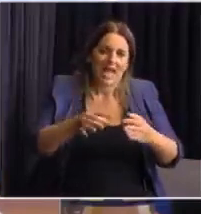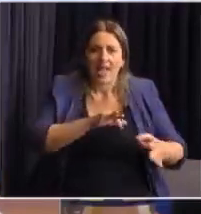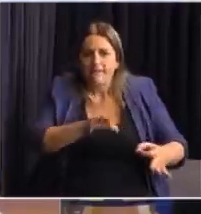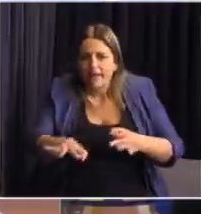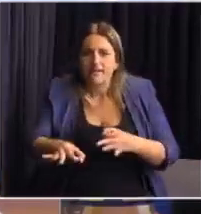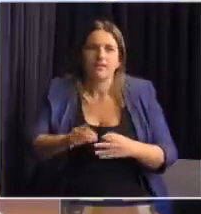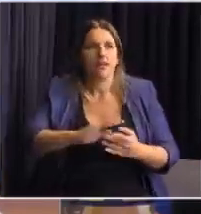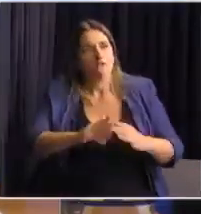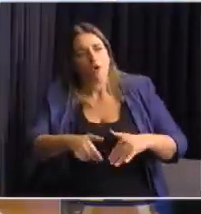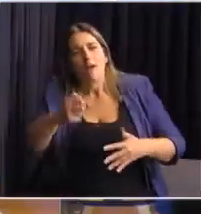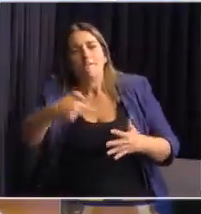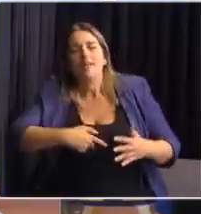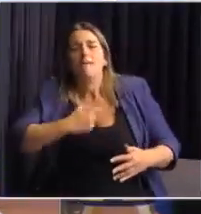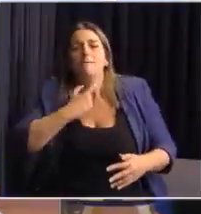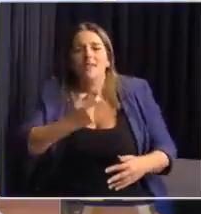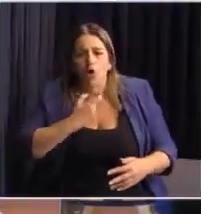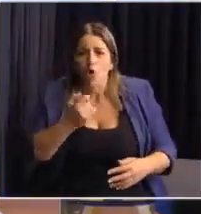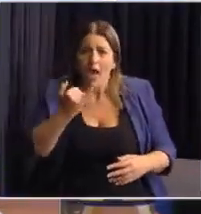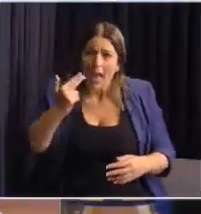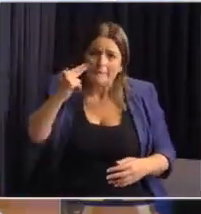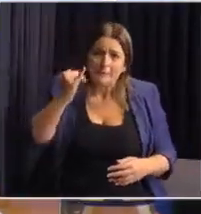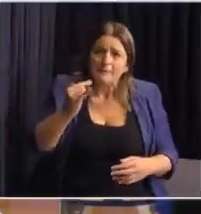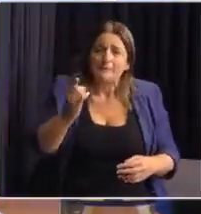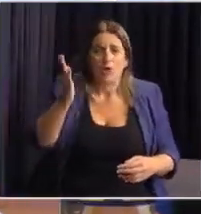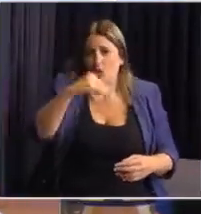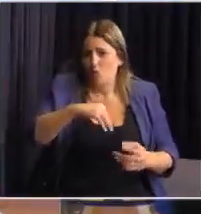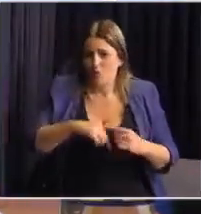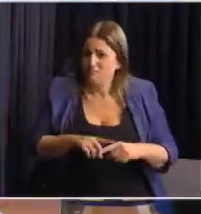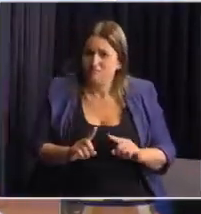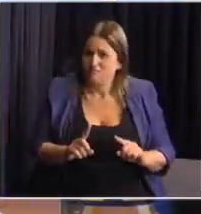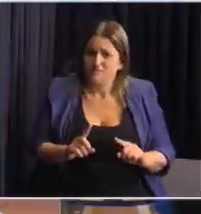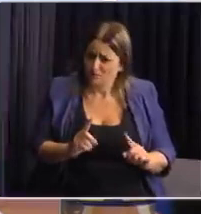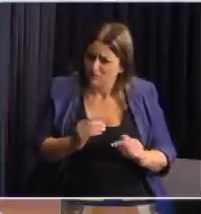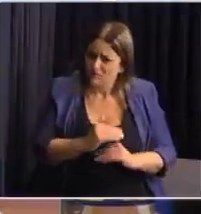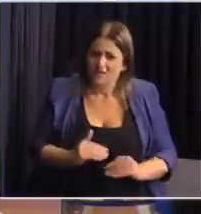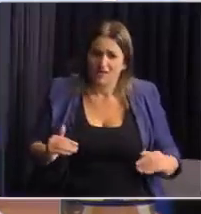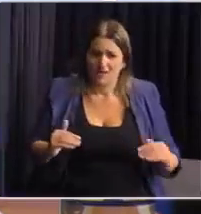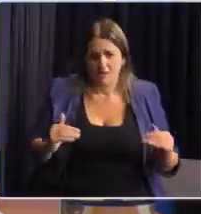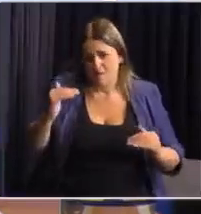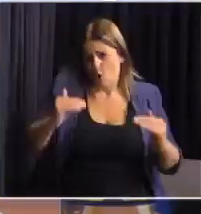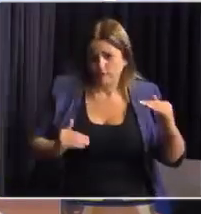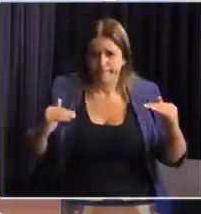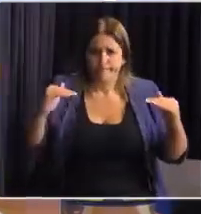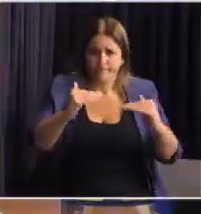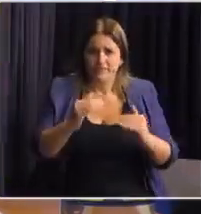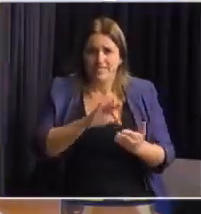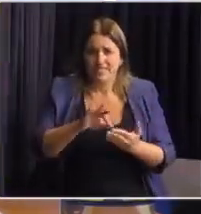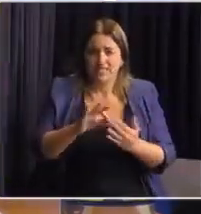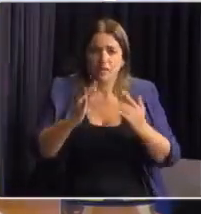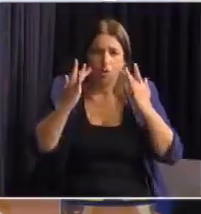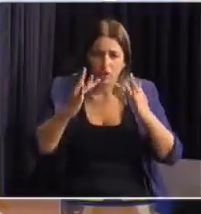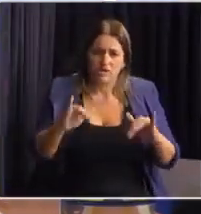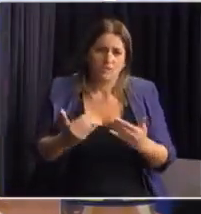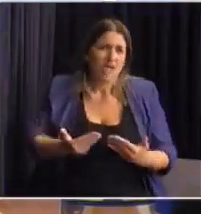que hemos tenido afectaciones, pero que esa afectación no ha agudizado la inequidad que nuestro sistema educativo tiene